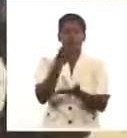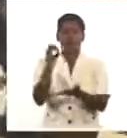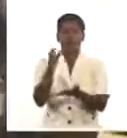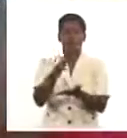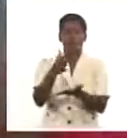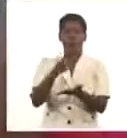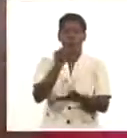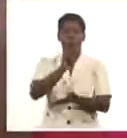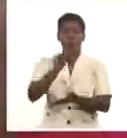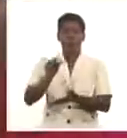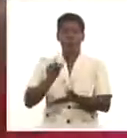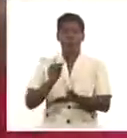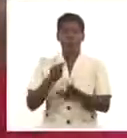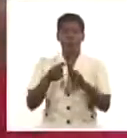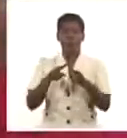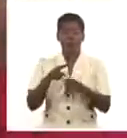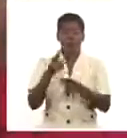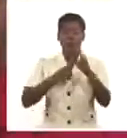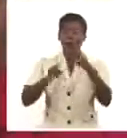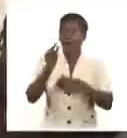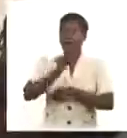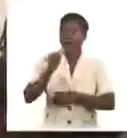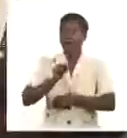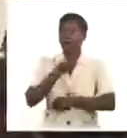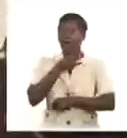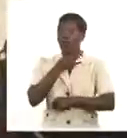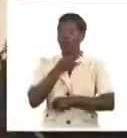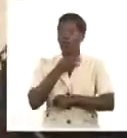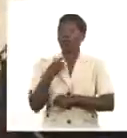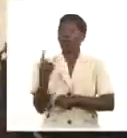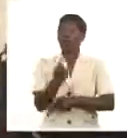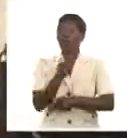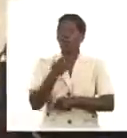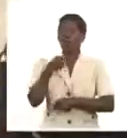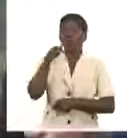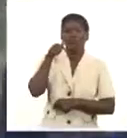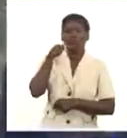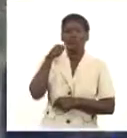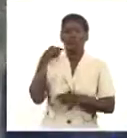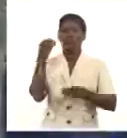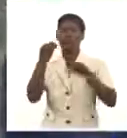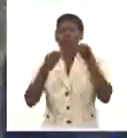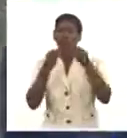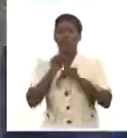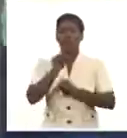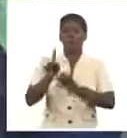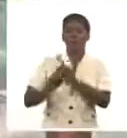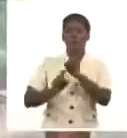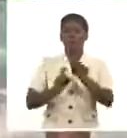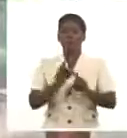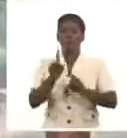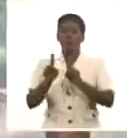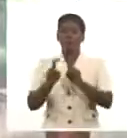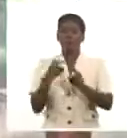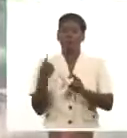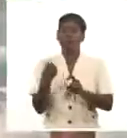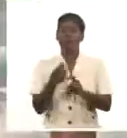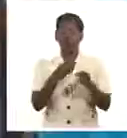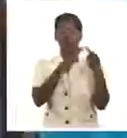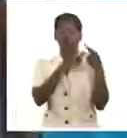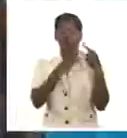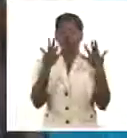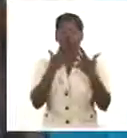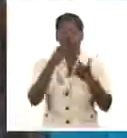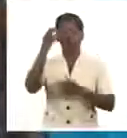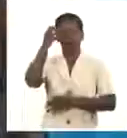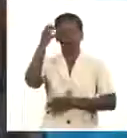comunidades en situación de vulnerabilidad, se abordó la necesidad de aumentar la vinculación del partido, gobierno y órganos globales de la economía con la